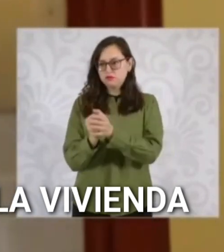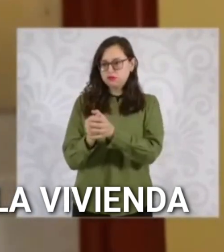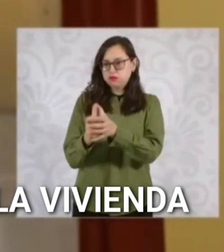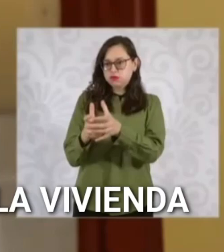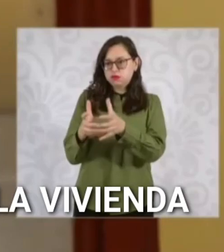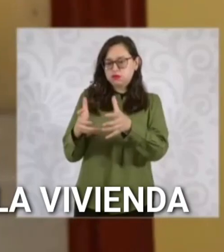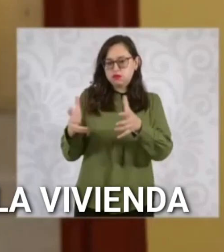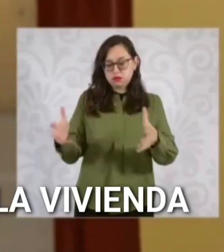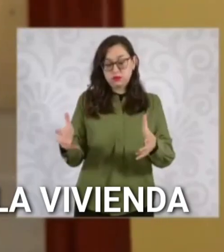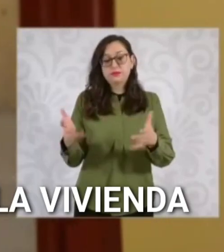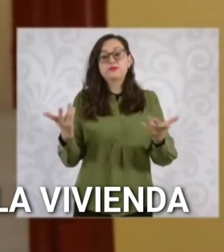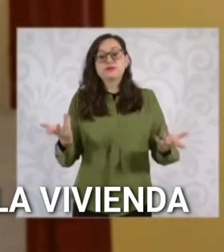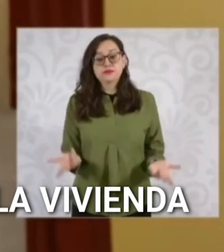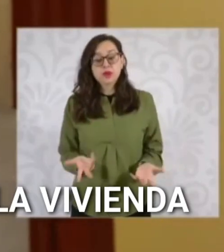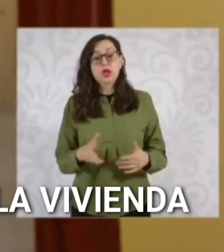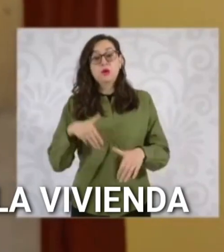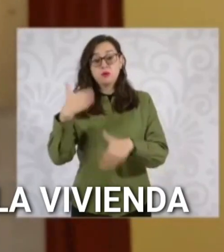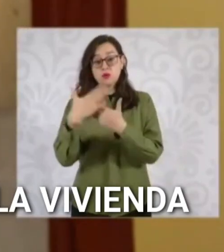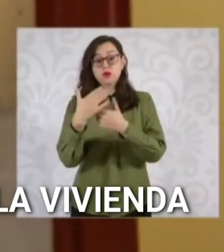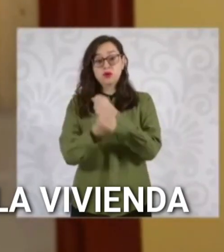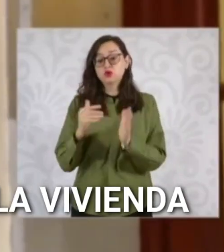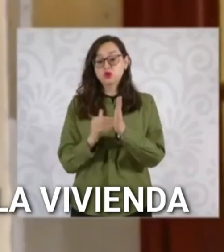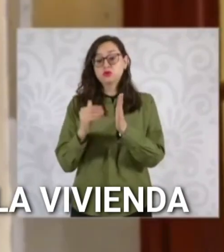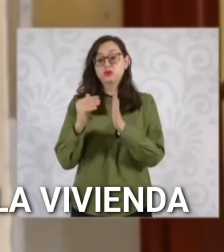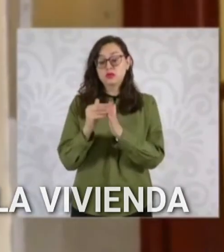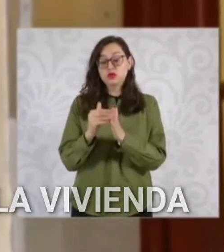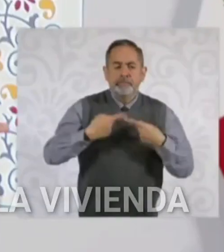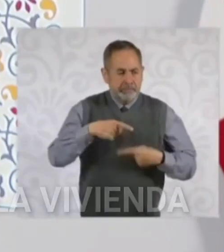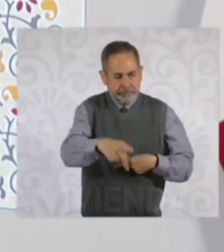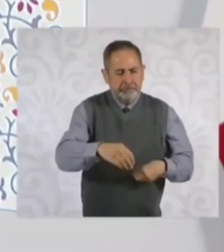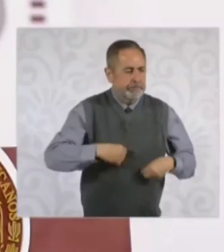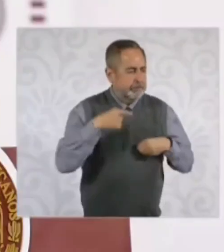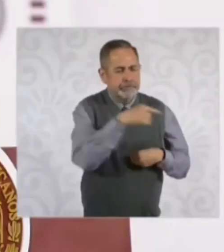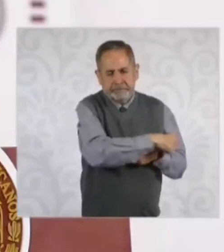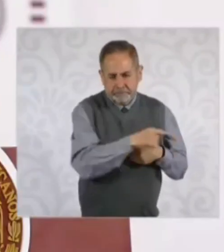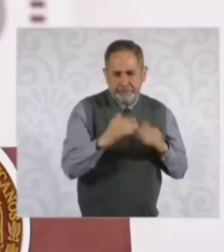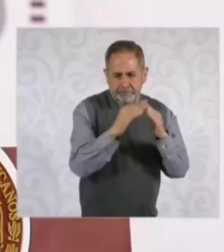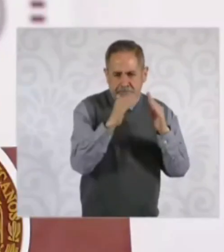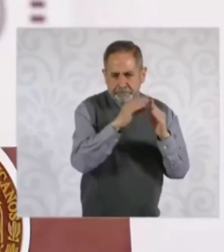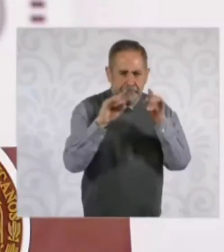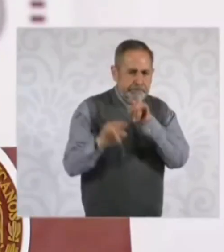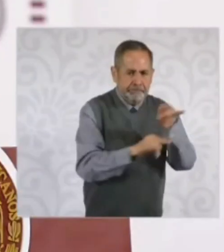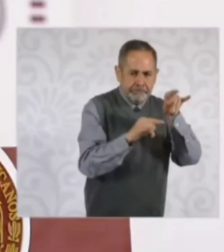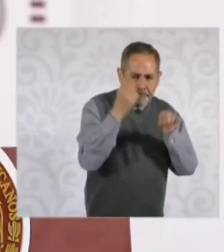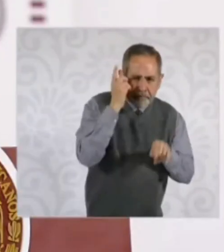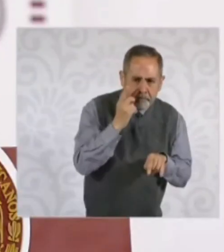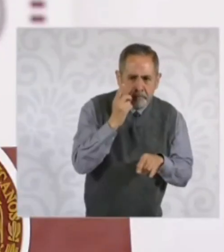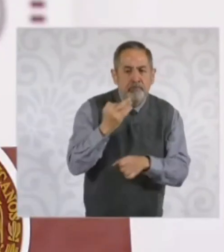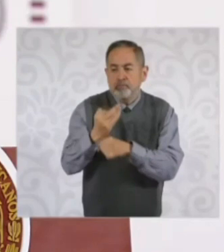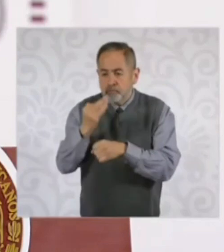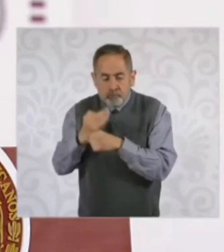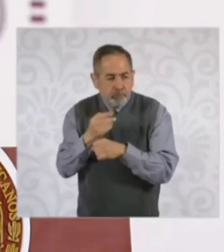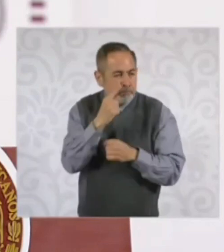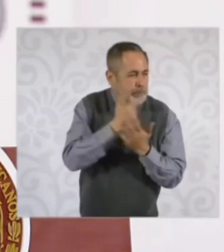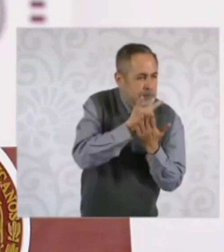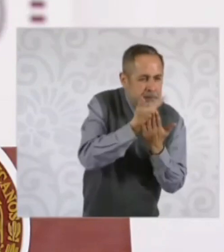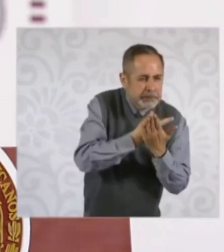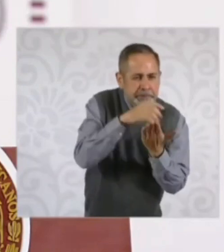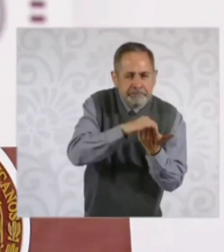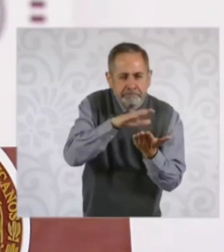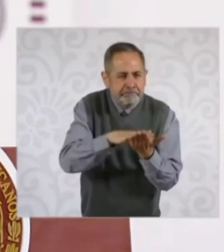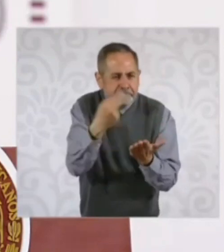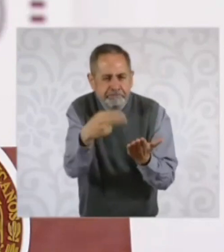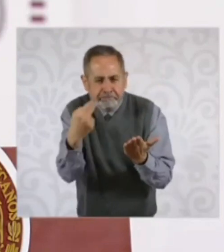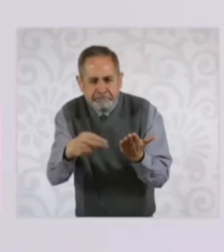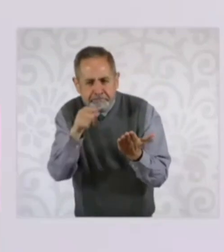nueva iniciativa, misma que tendrá una inversión aproximada de 600 mil millones de pesos, con la cual se buscará la construcción de alrededor de 1 millón de